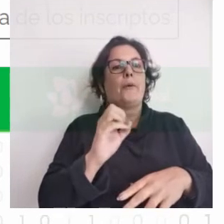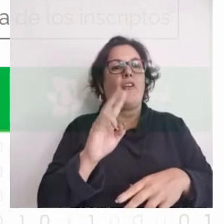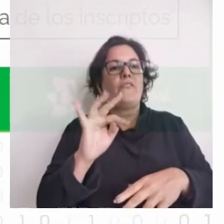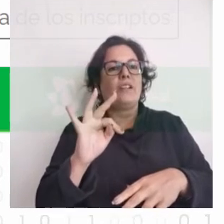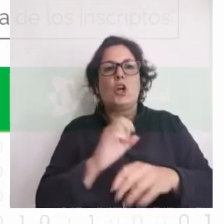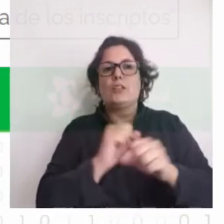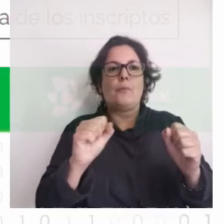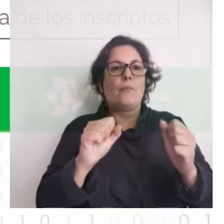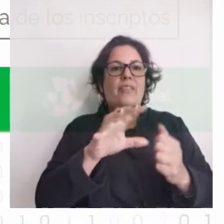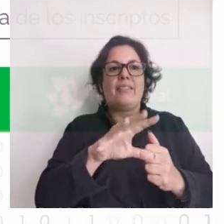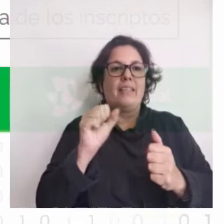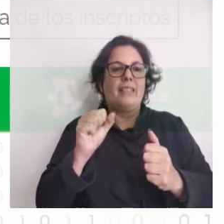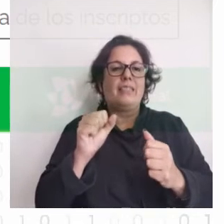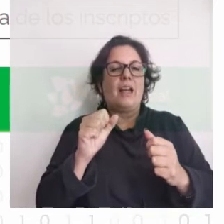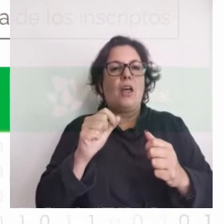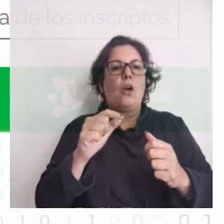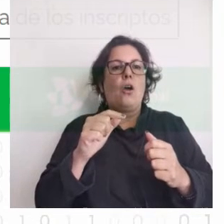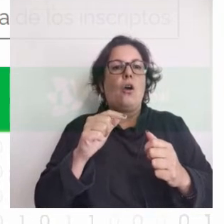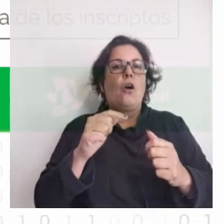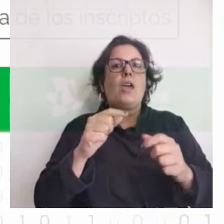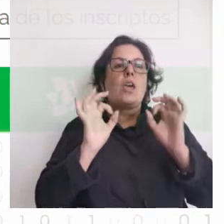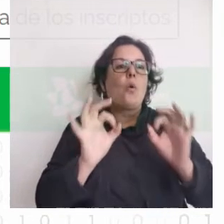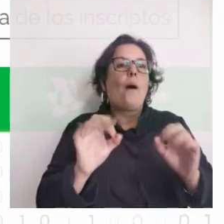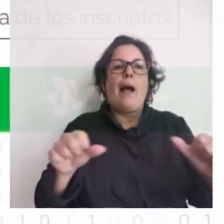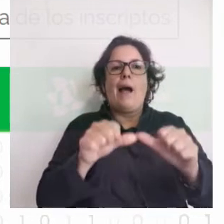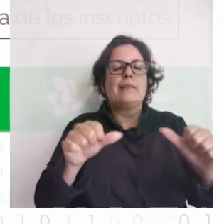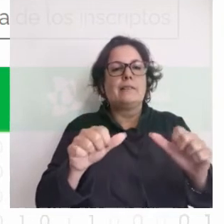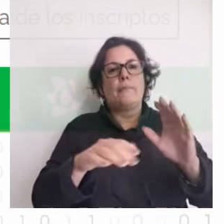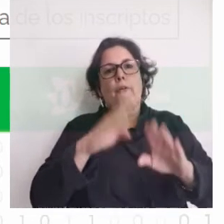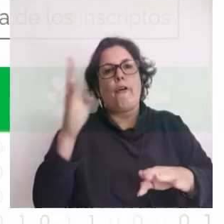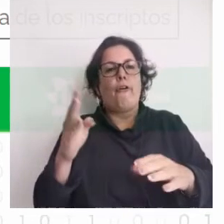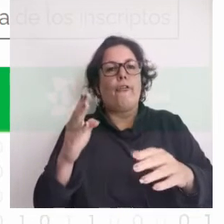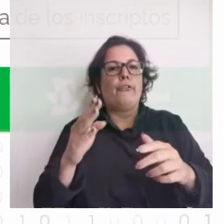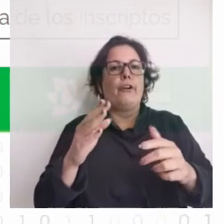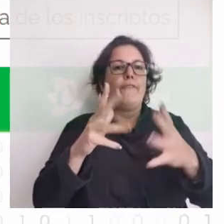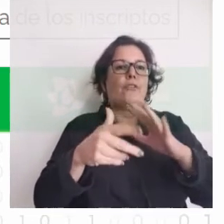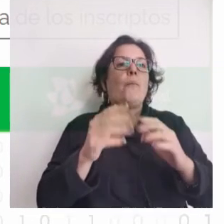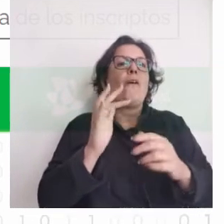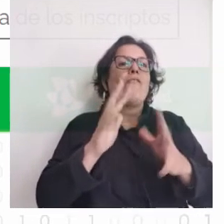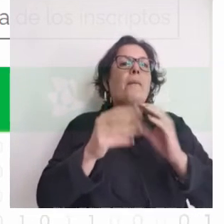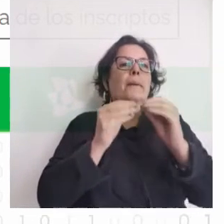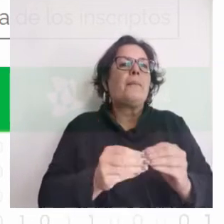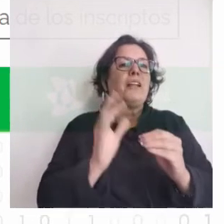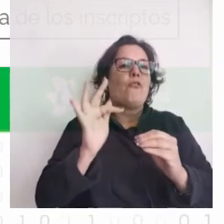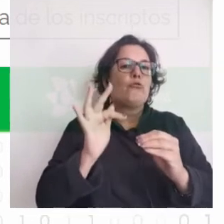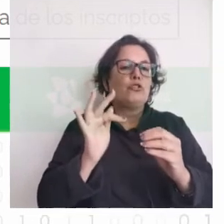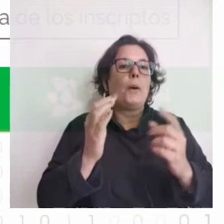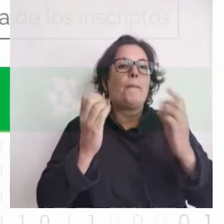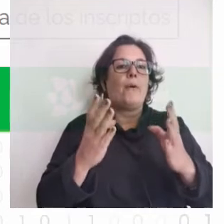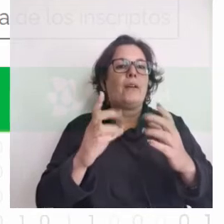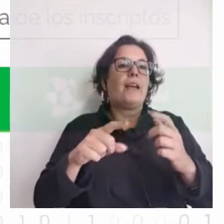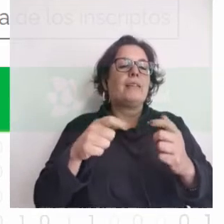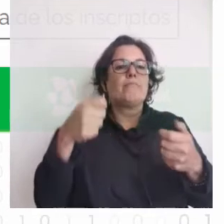interpretar la magnitud usando el coeficiente como hacemos con las regresiones lineales, porque es construida de otra